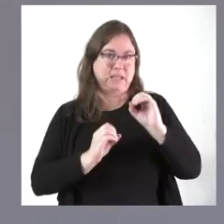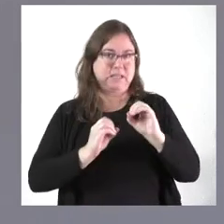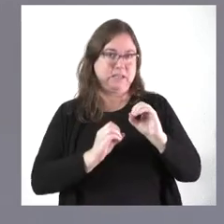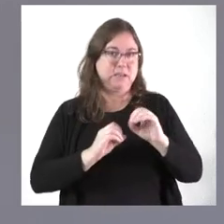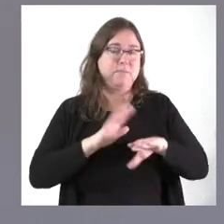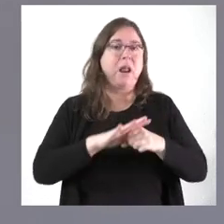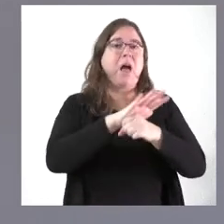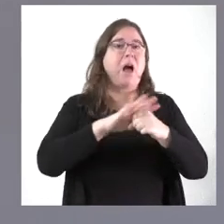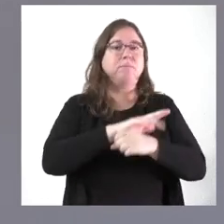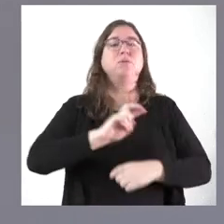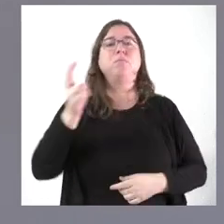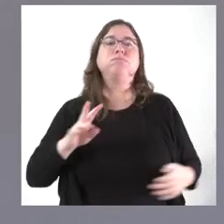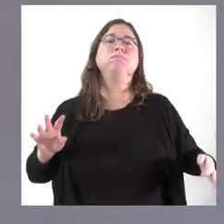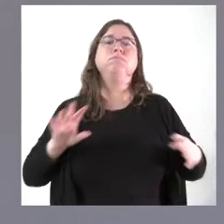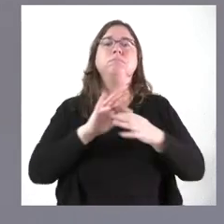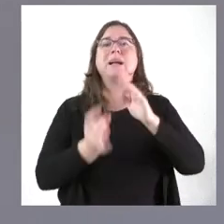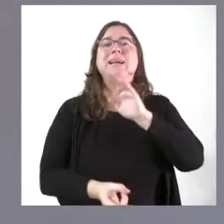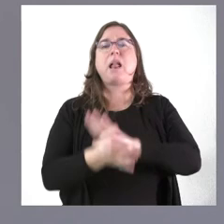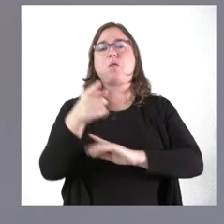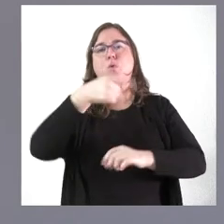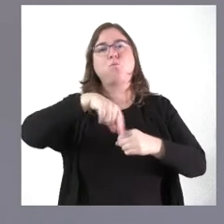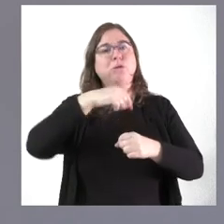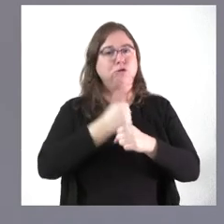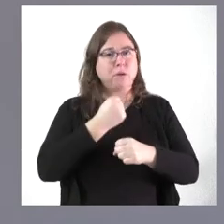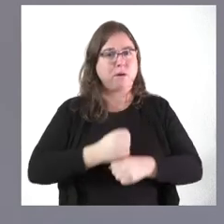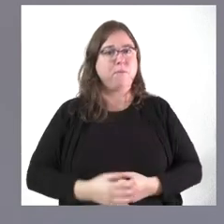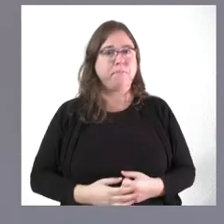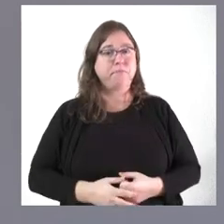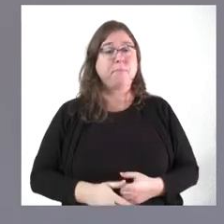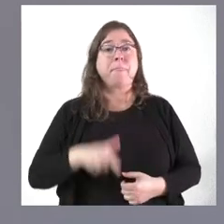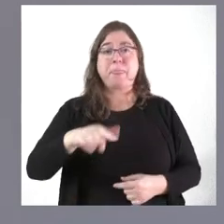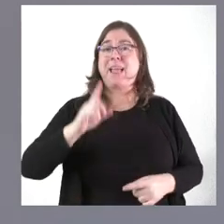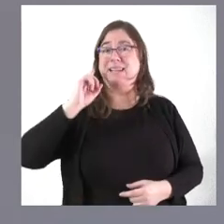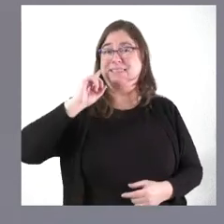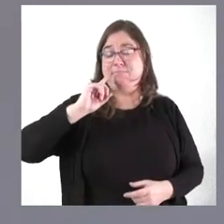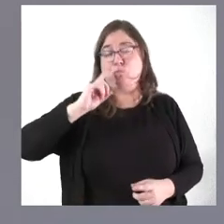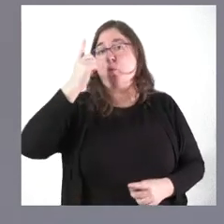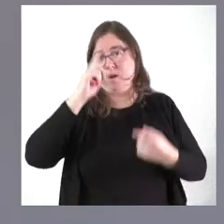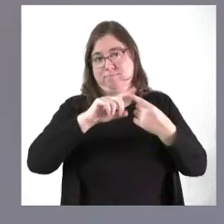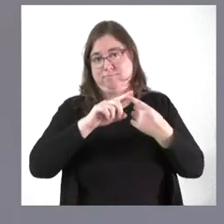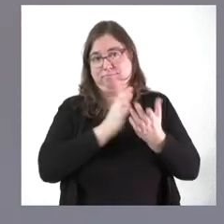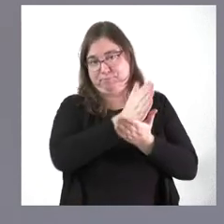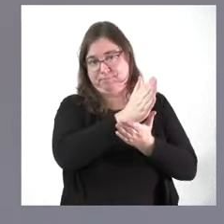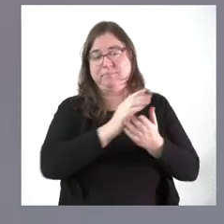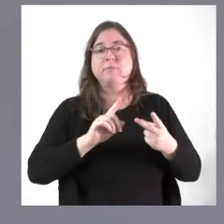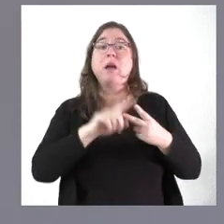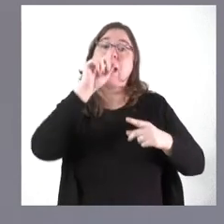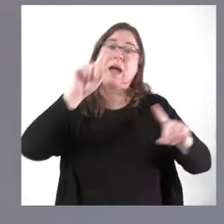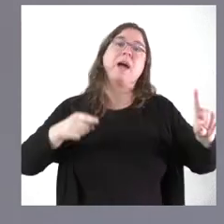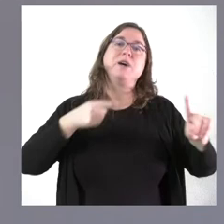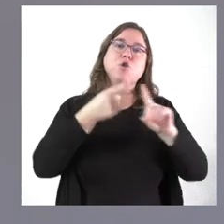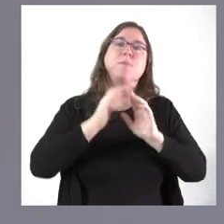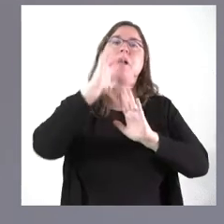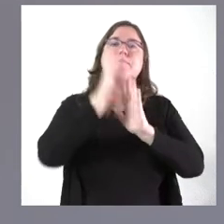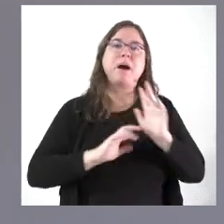ámbitos vinculados a la creación de puestos de trabajo Esta es una dirección el próximo año avanzaremos también en nuevas